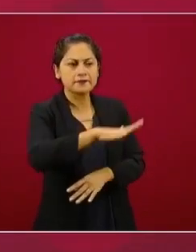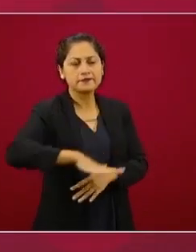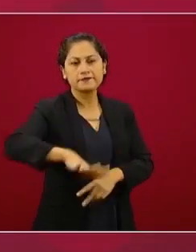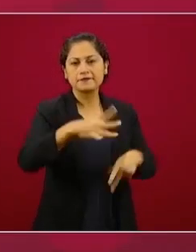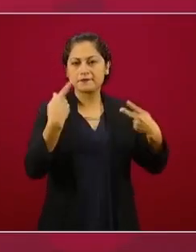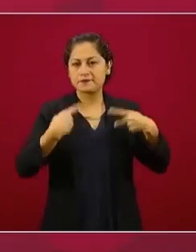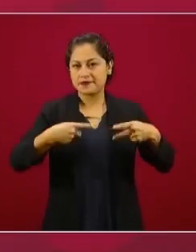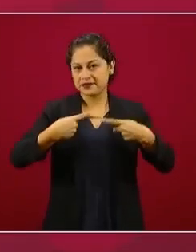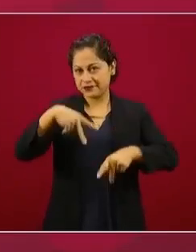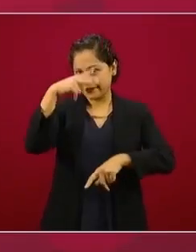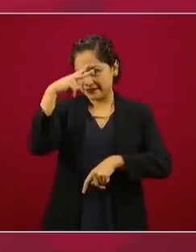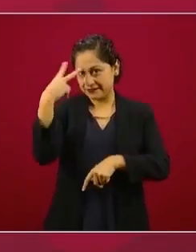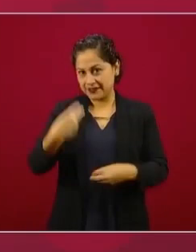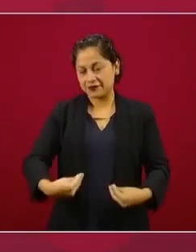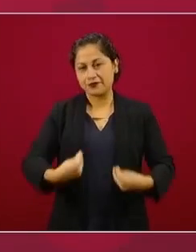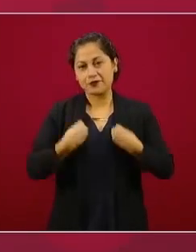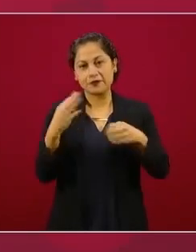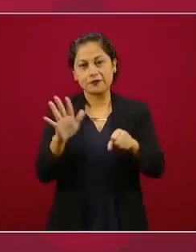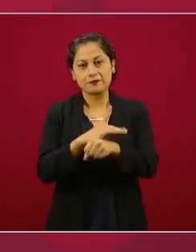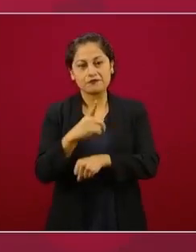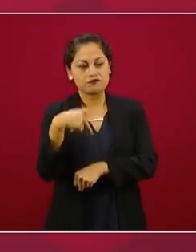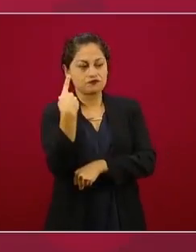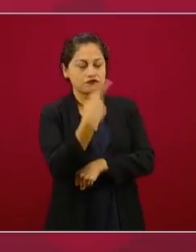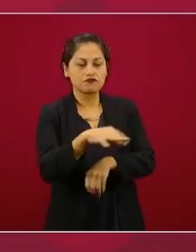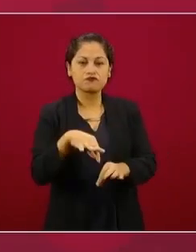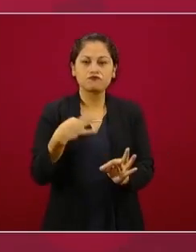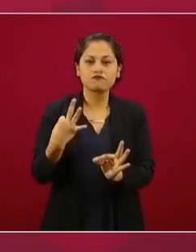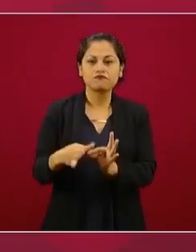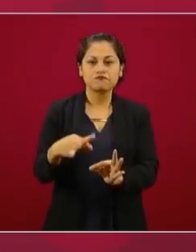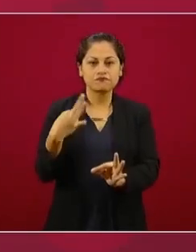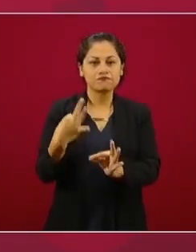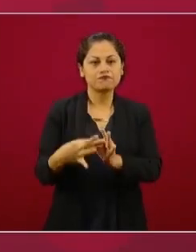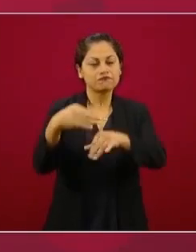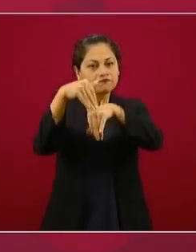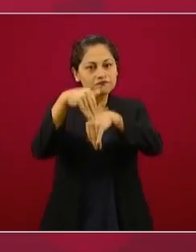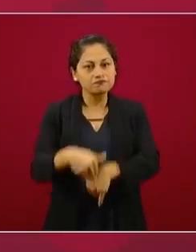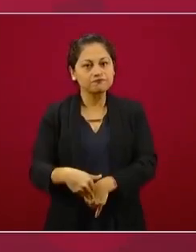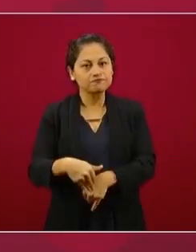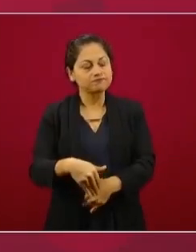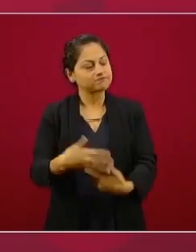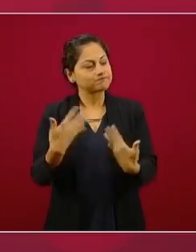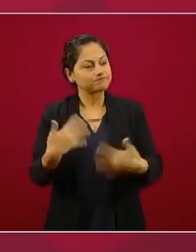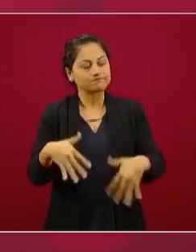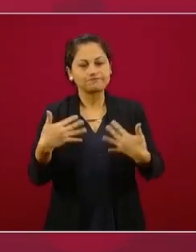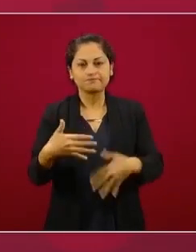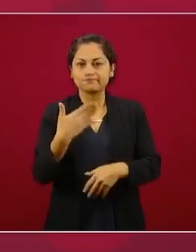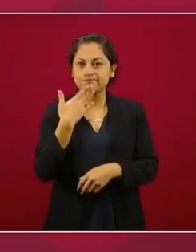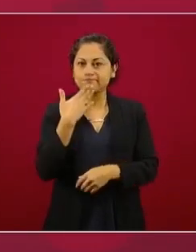su extraordinario comportamiento, por su comportamiento ejemplar.